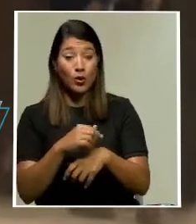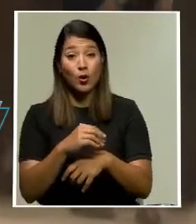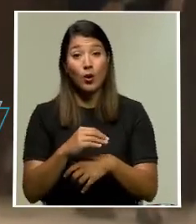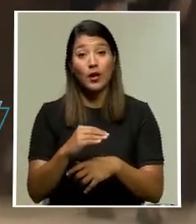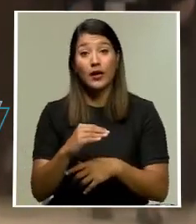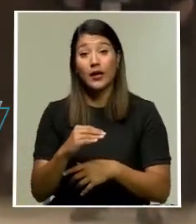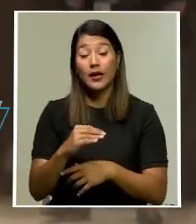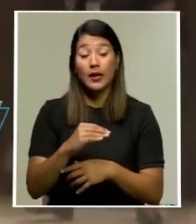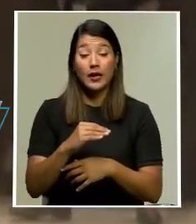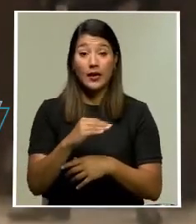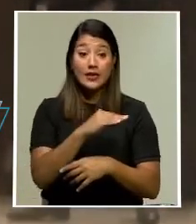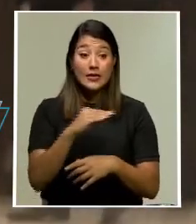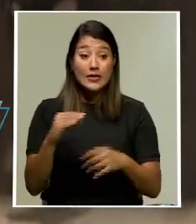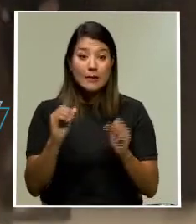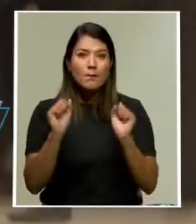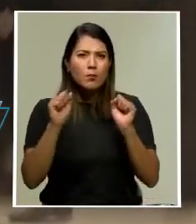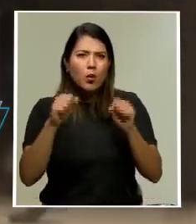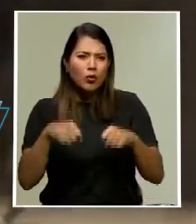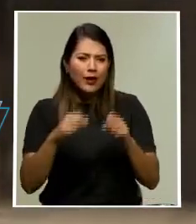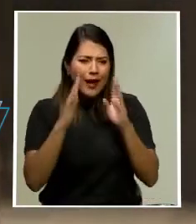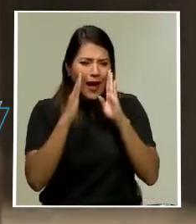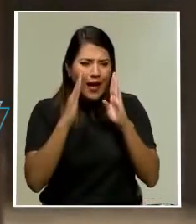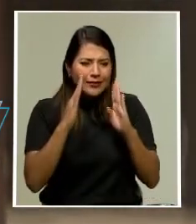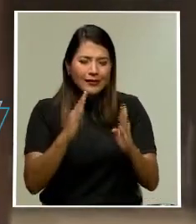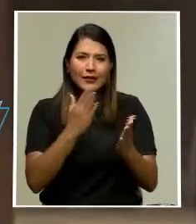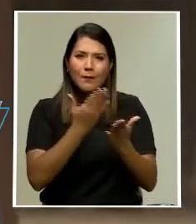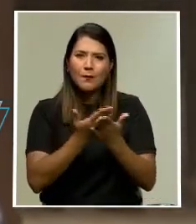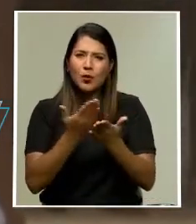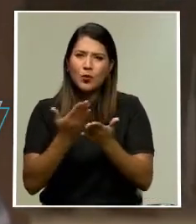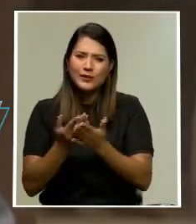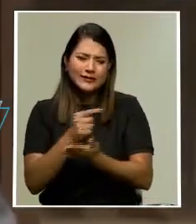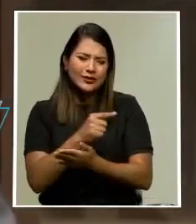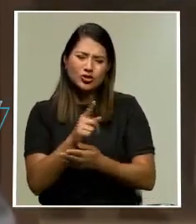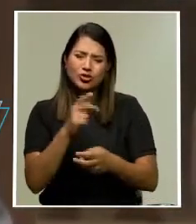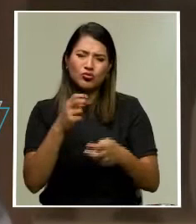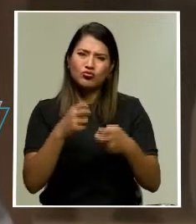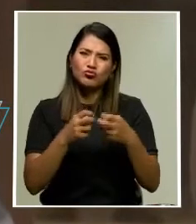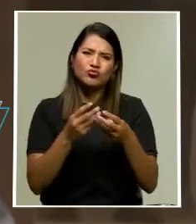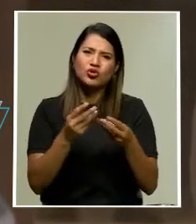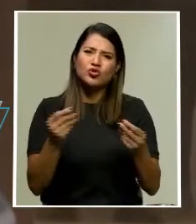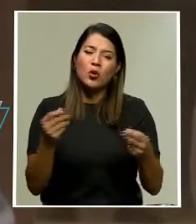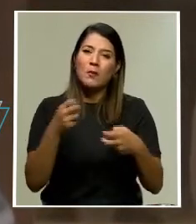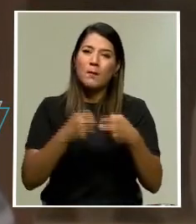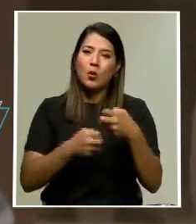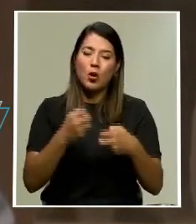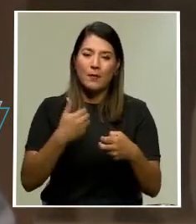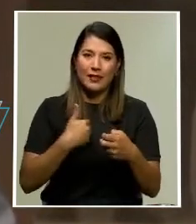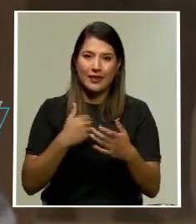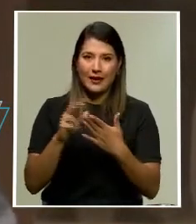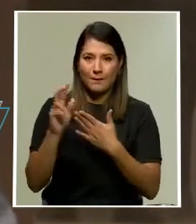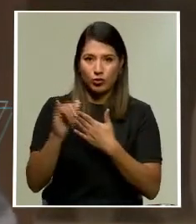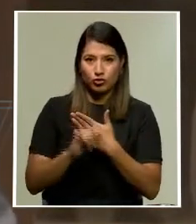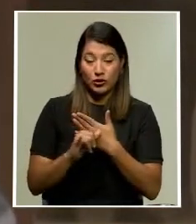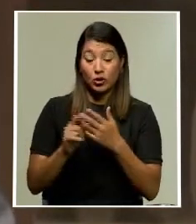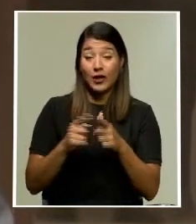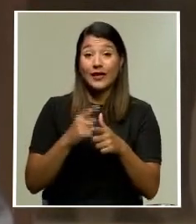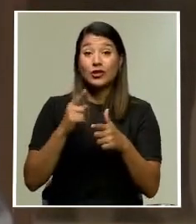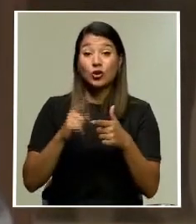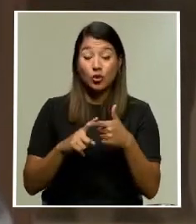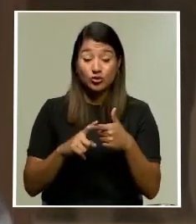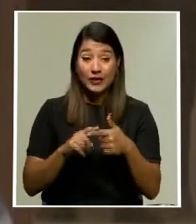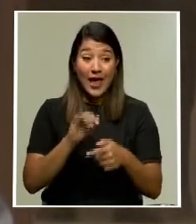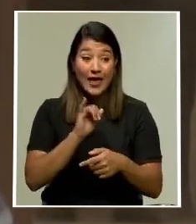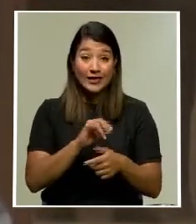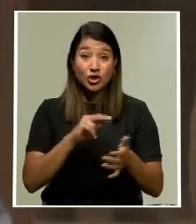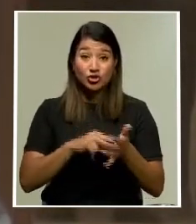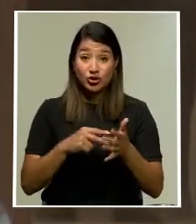mociones que no resuelven los problemas estructurales que tiene el proyecto y que va a implicar